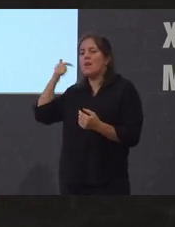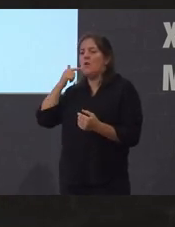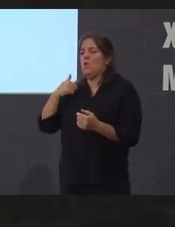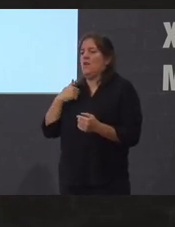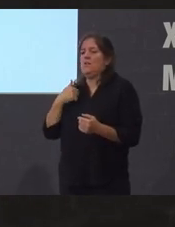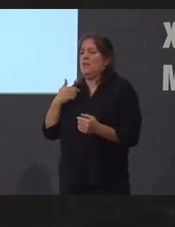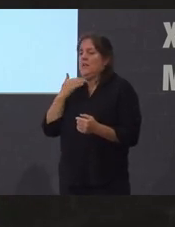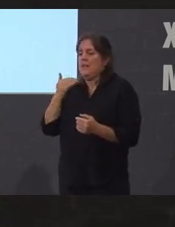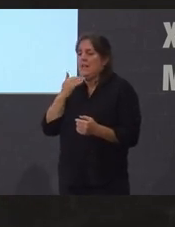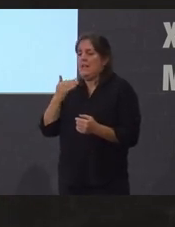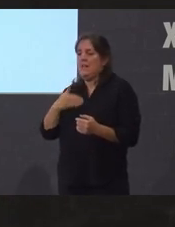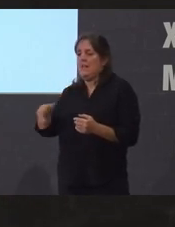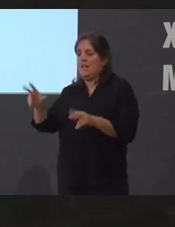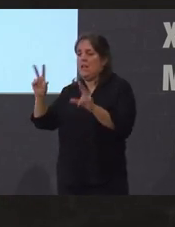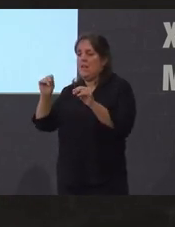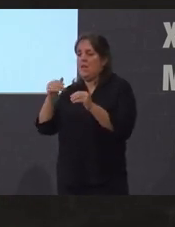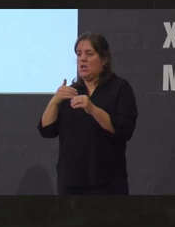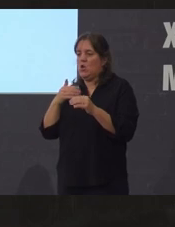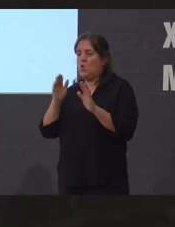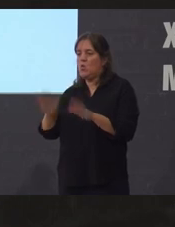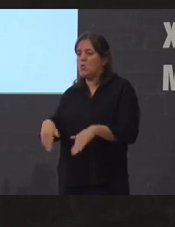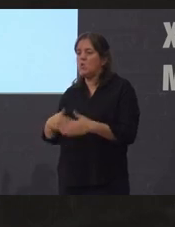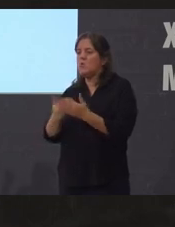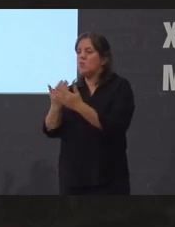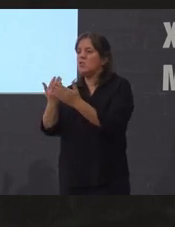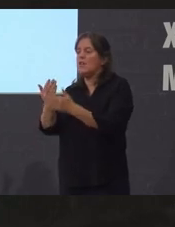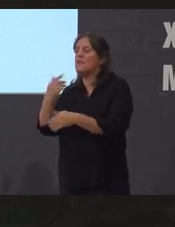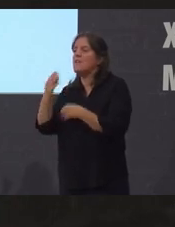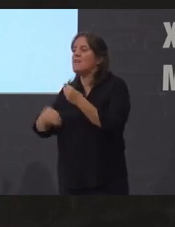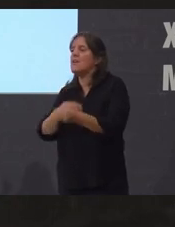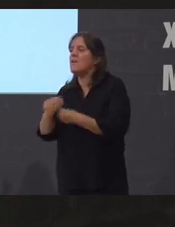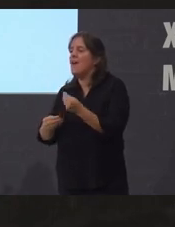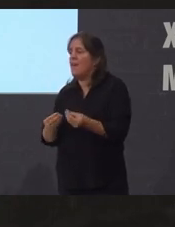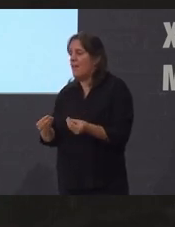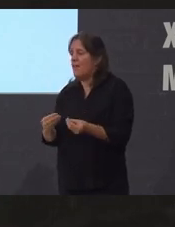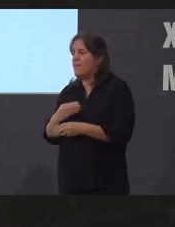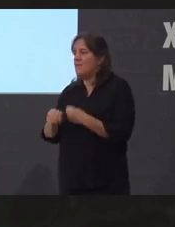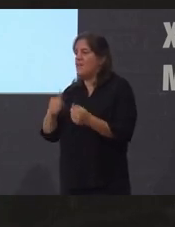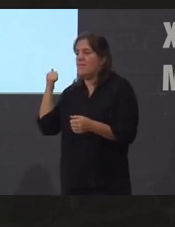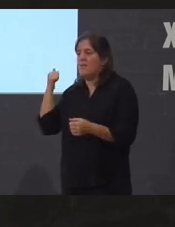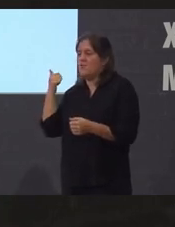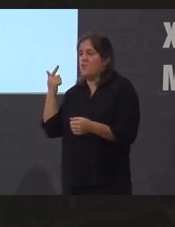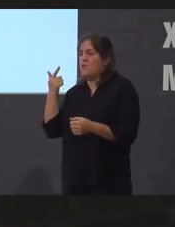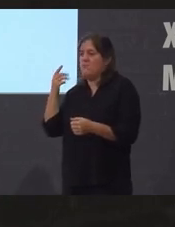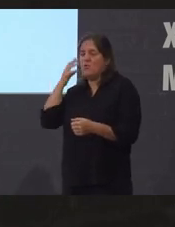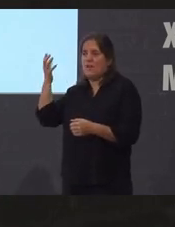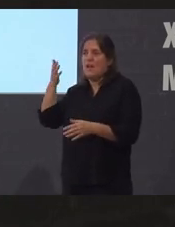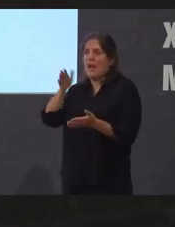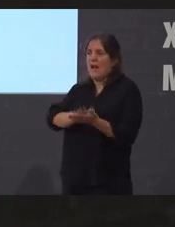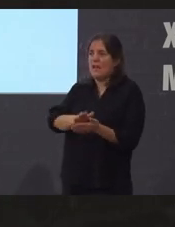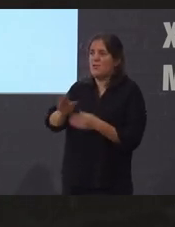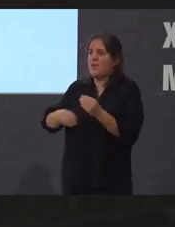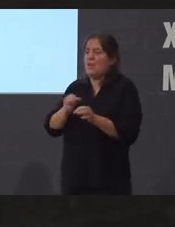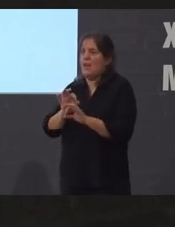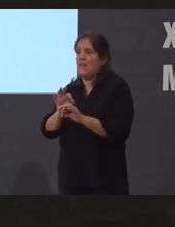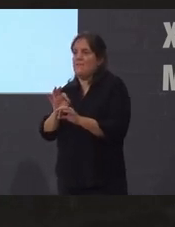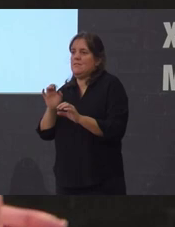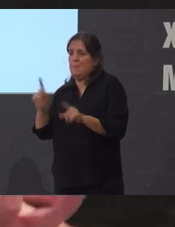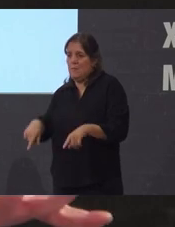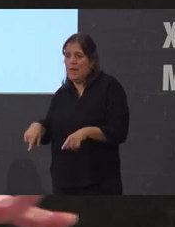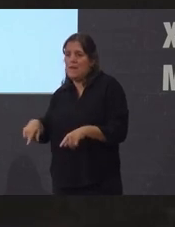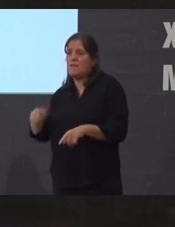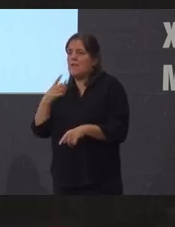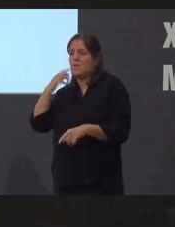E Felipe o ten moi difícil, que vai a facer? Se fai isto, cae a monarquía, se non fai nada, cae a monarquía.